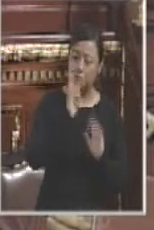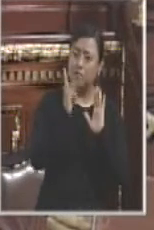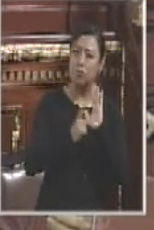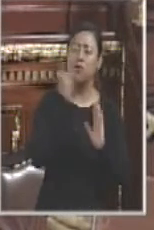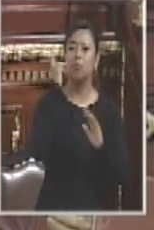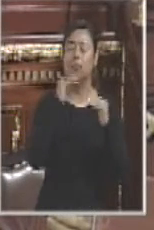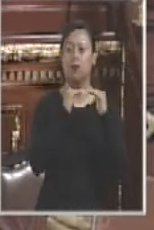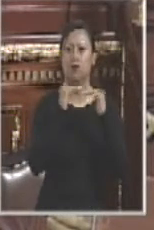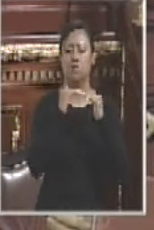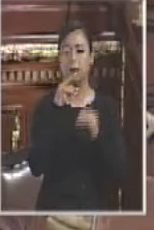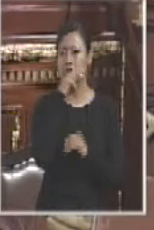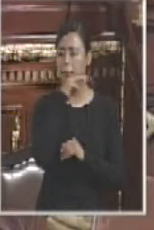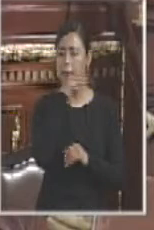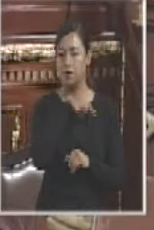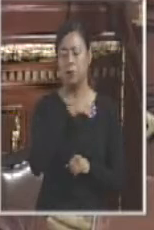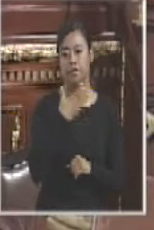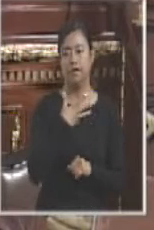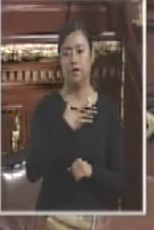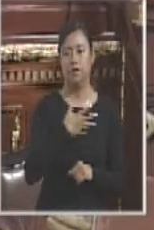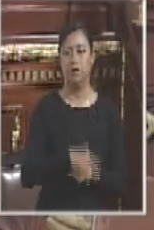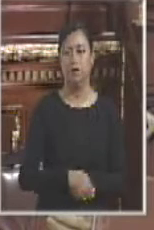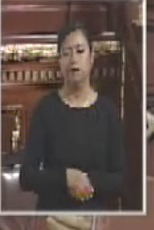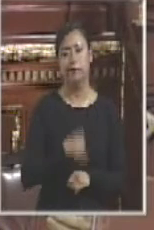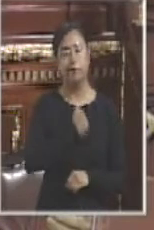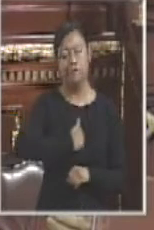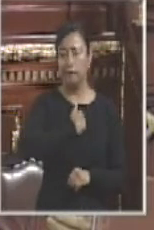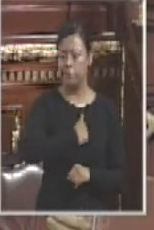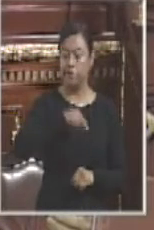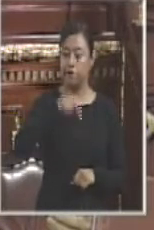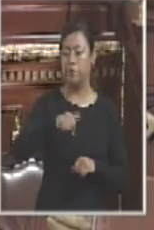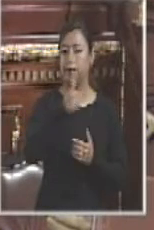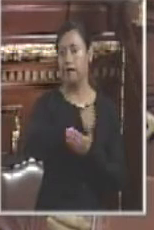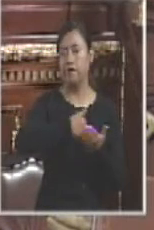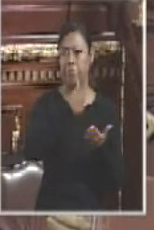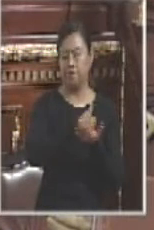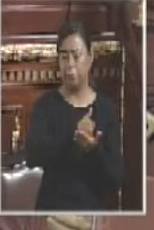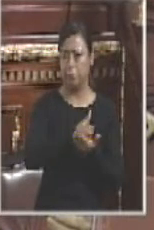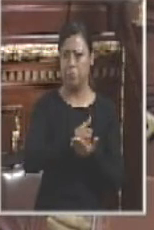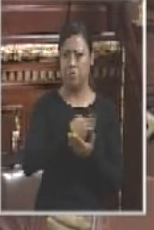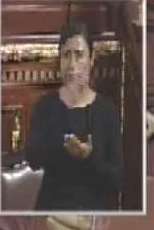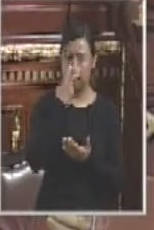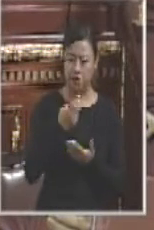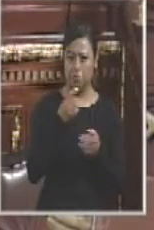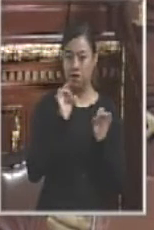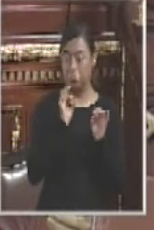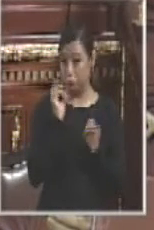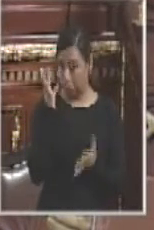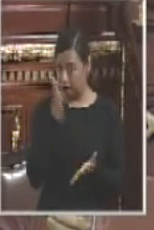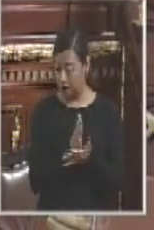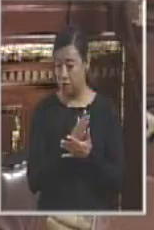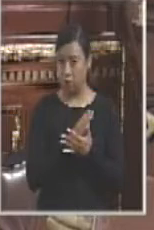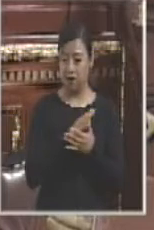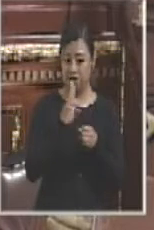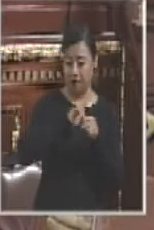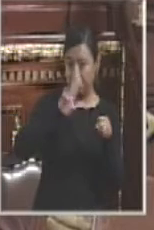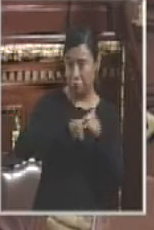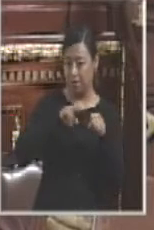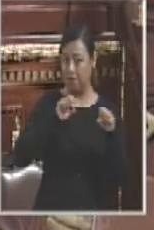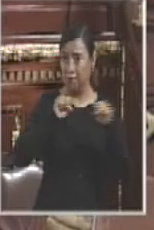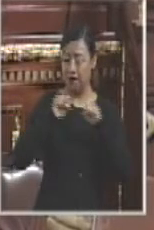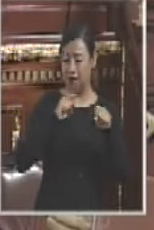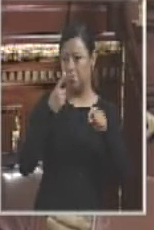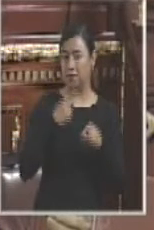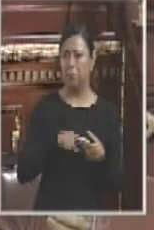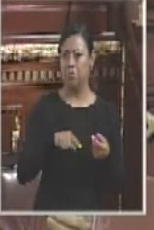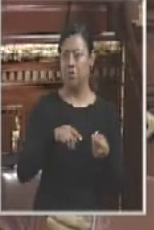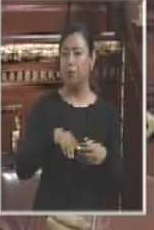patrimonio. Desafortunadamente, nuestra ciudad no ha sido este el único fenómeno natural que ha causado pérdidas humanas